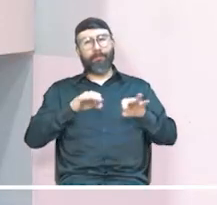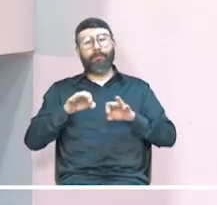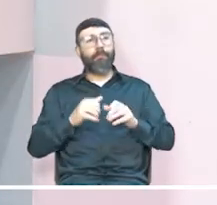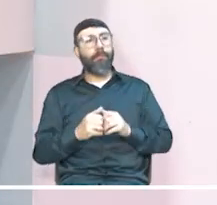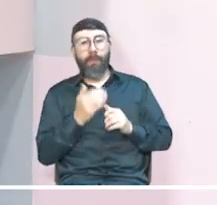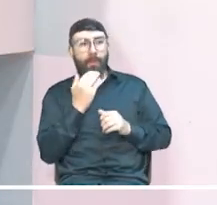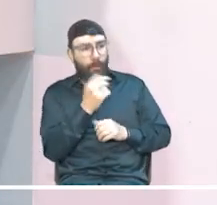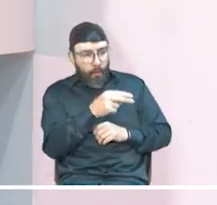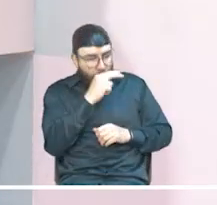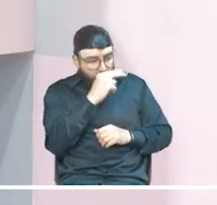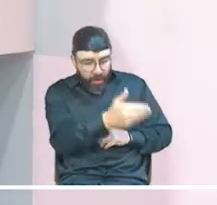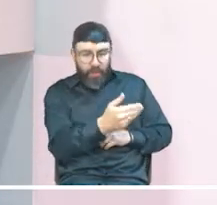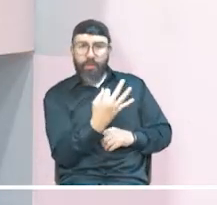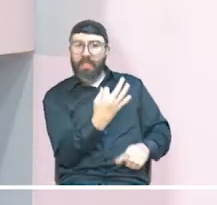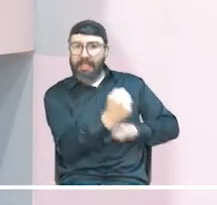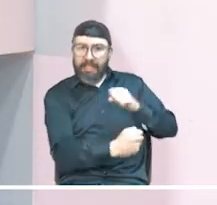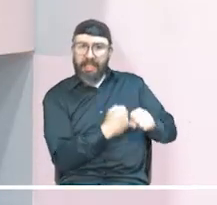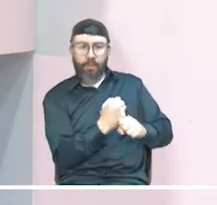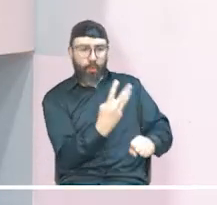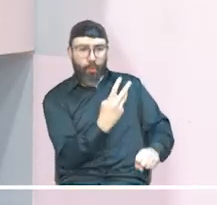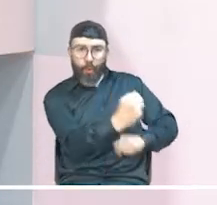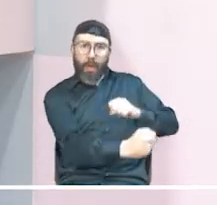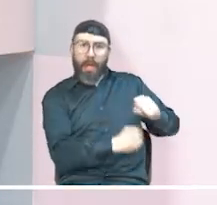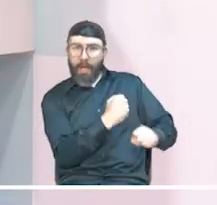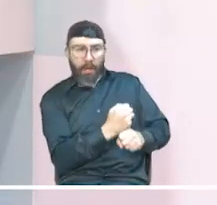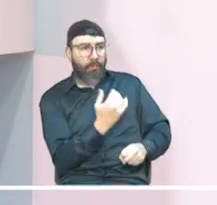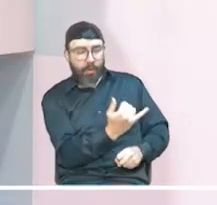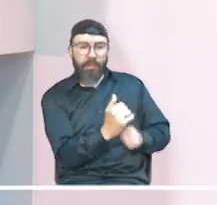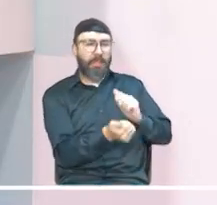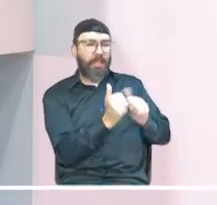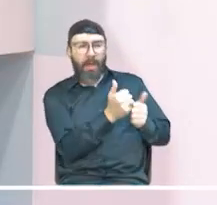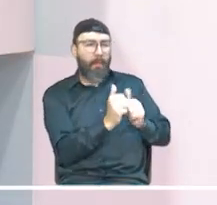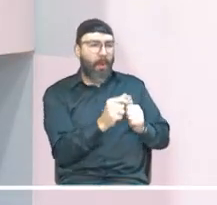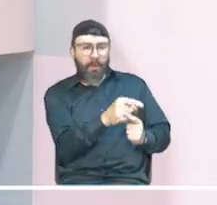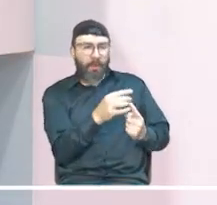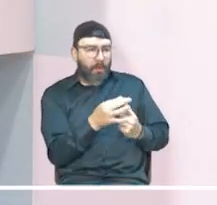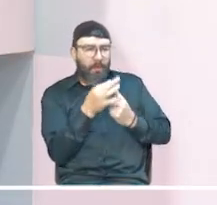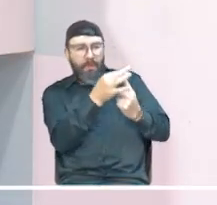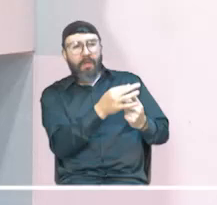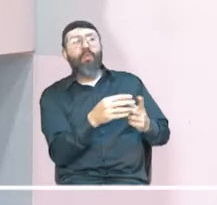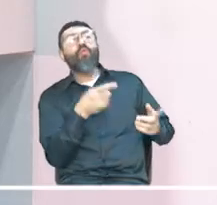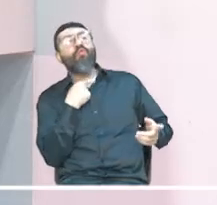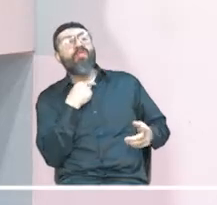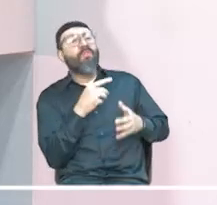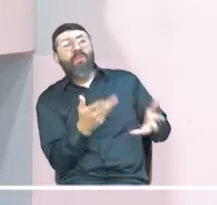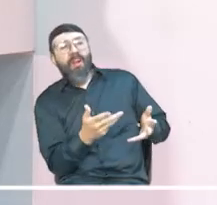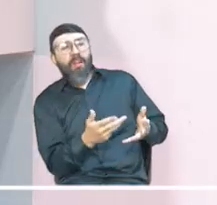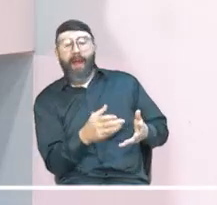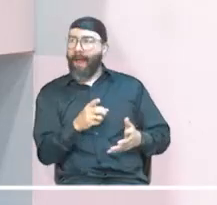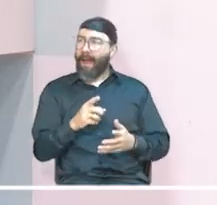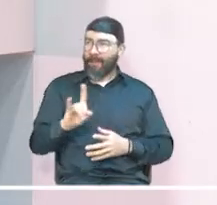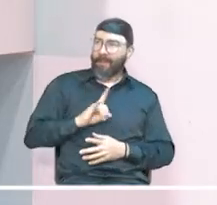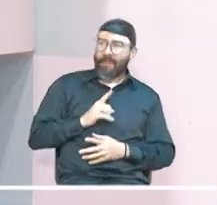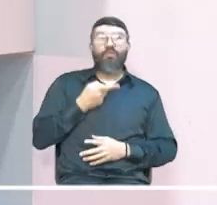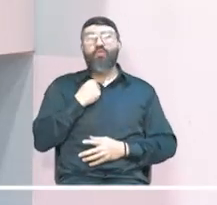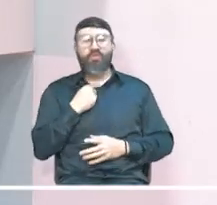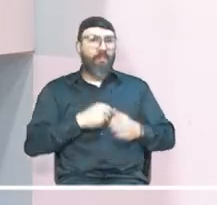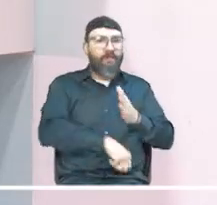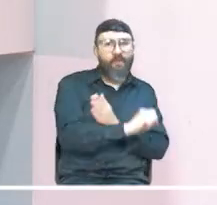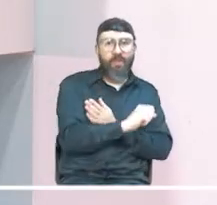3 o 4 años empiecen a explorar cuál es su deporte ideal, es el mejor momento para que ellos lo empiecen a sentir como algo típico en su